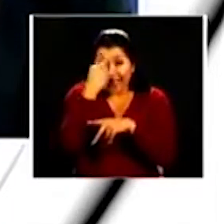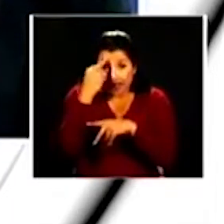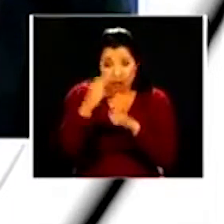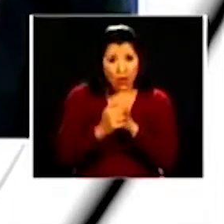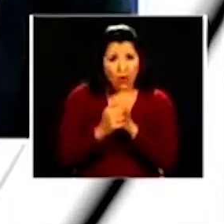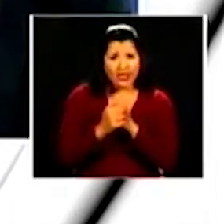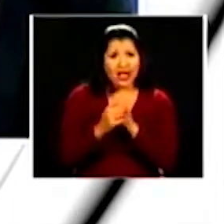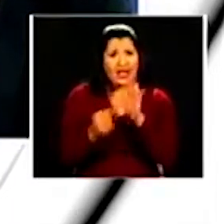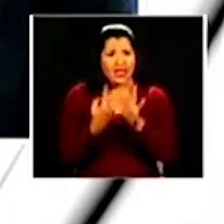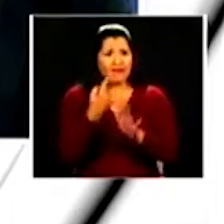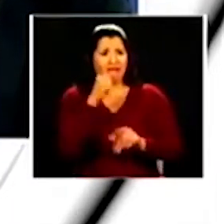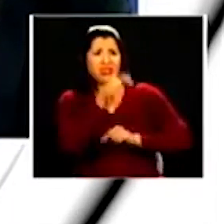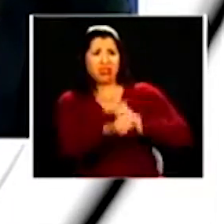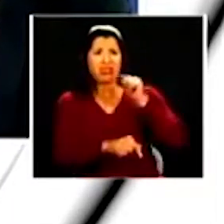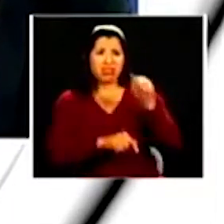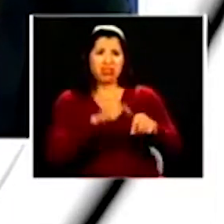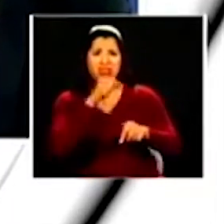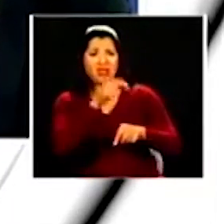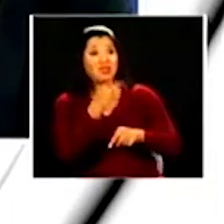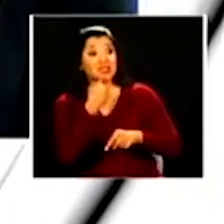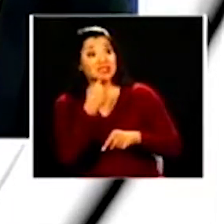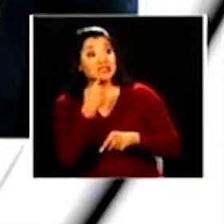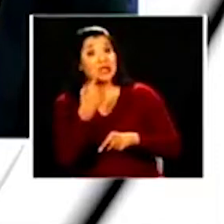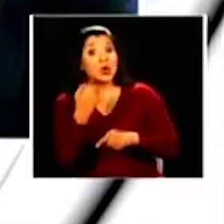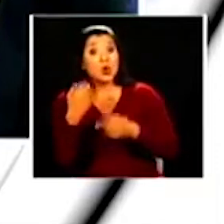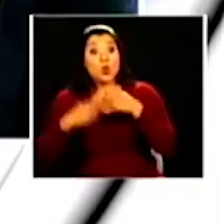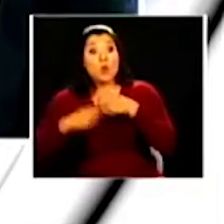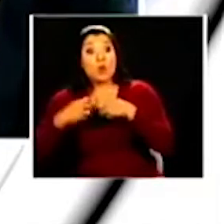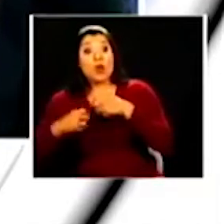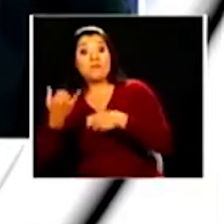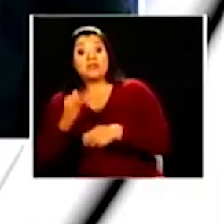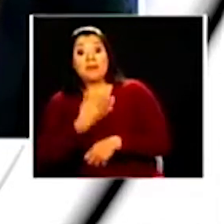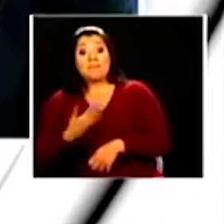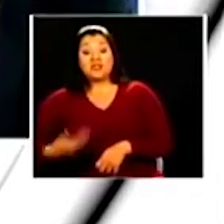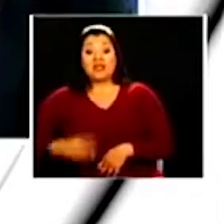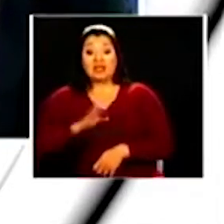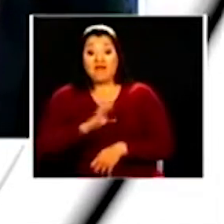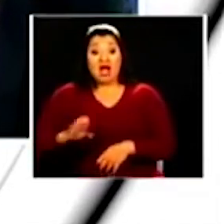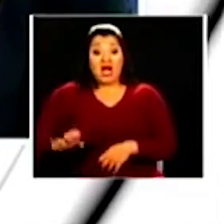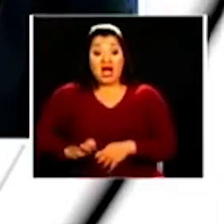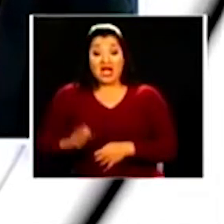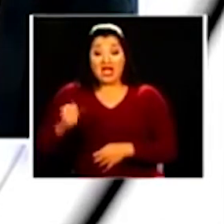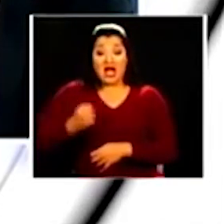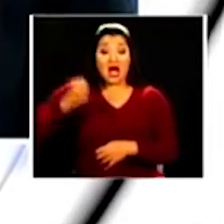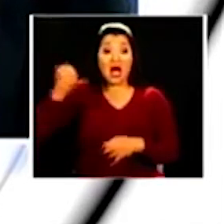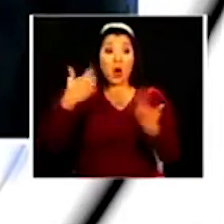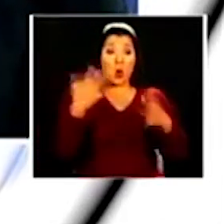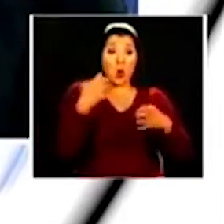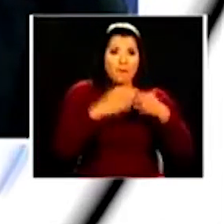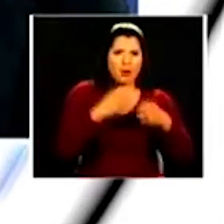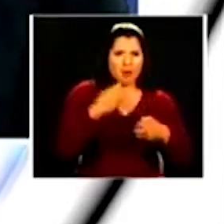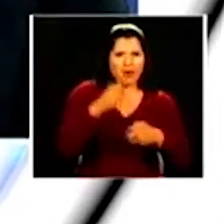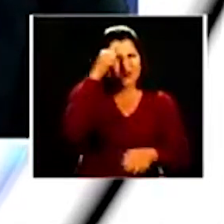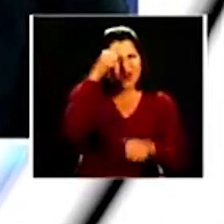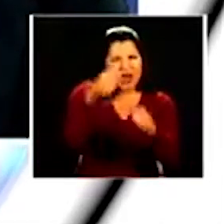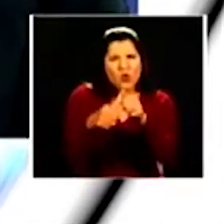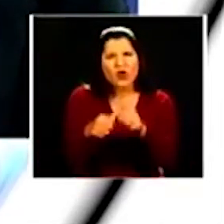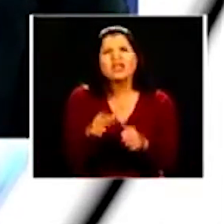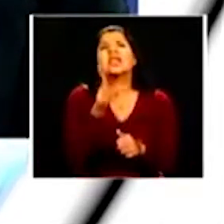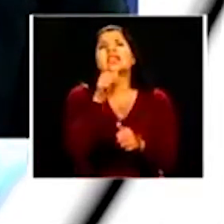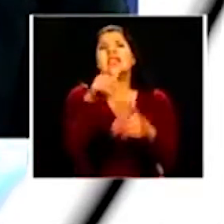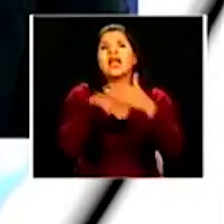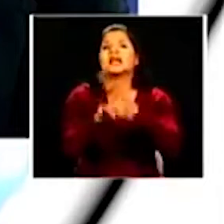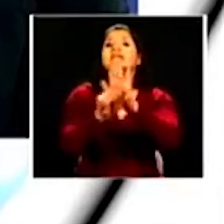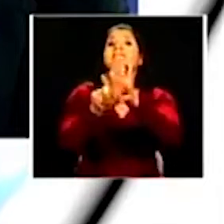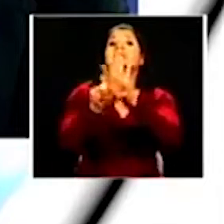que sería un problema que un presidente evangélico les gobernara, recuerden quién en la Asamblea Legislativa defendió, o más bien